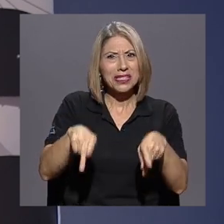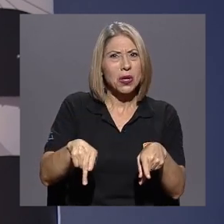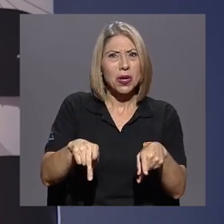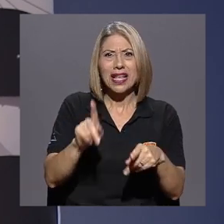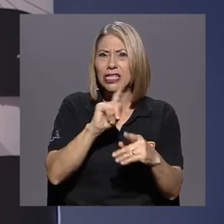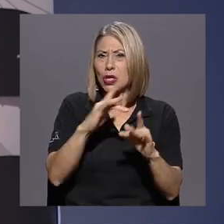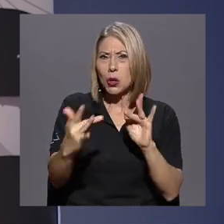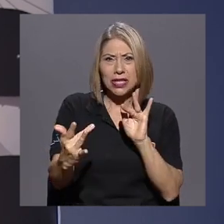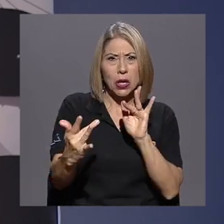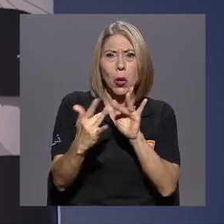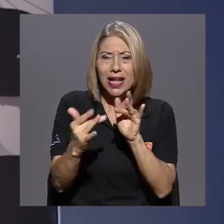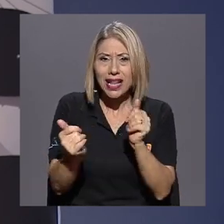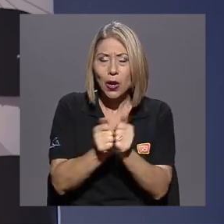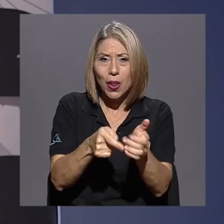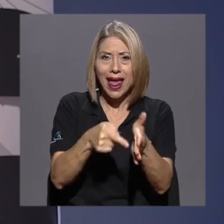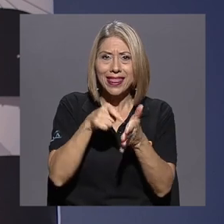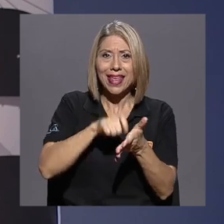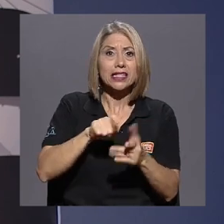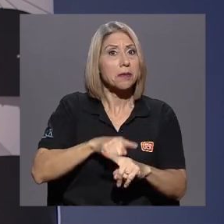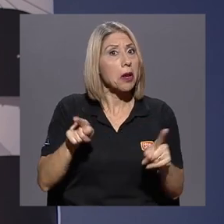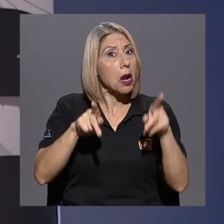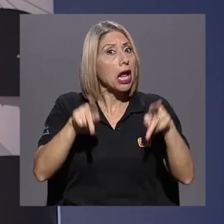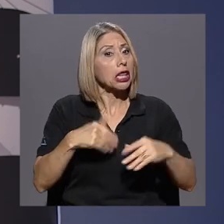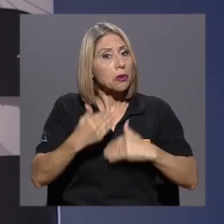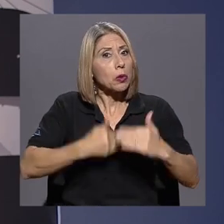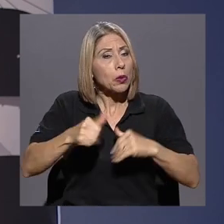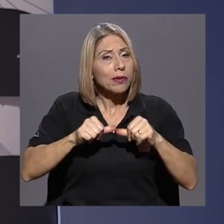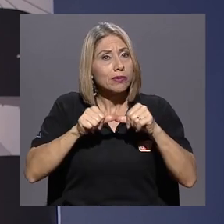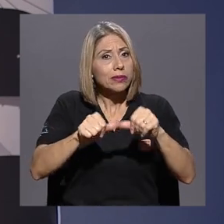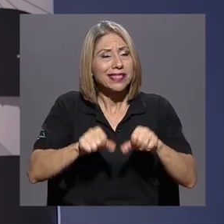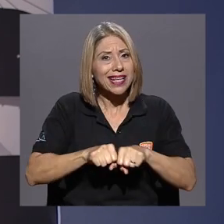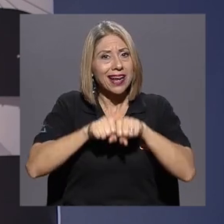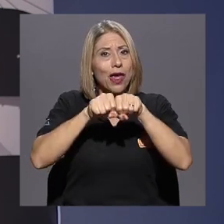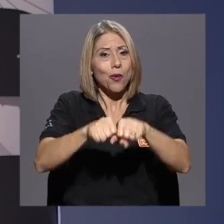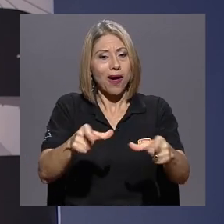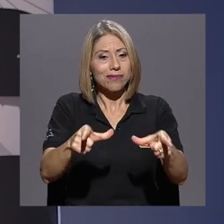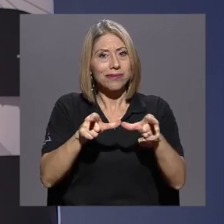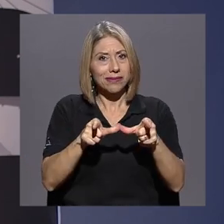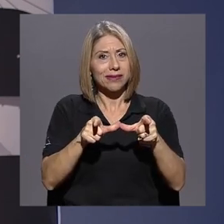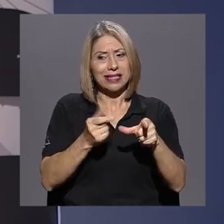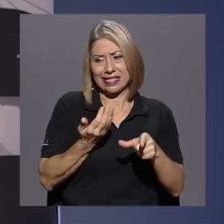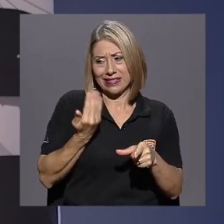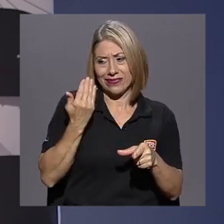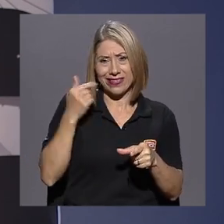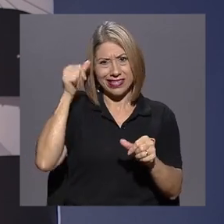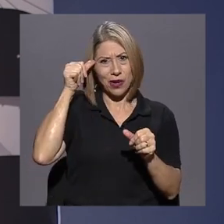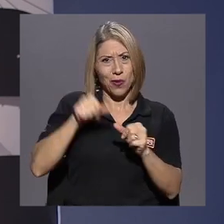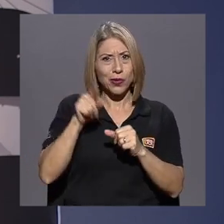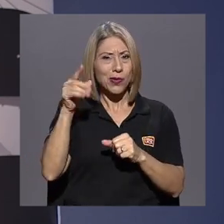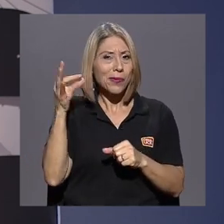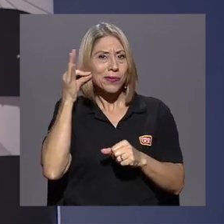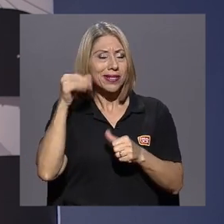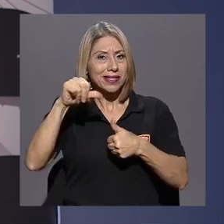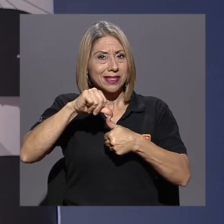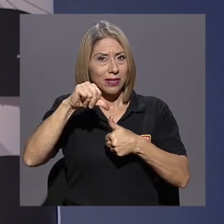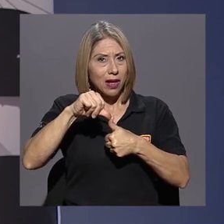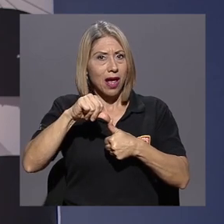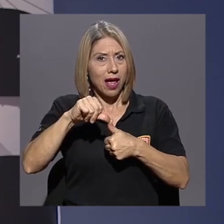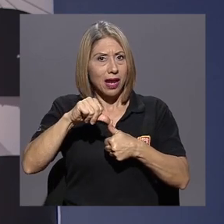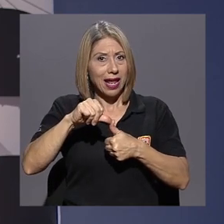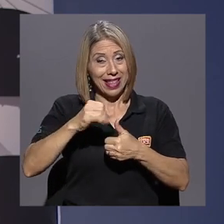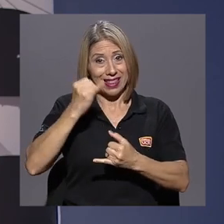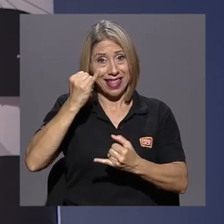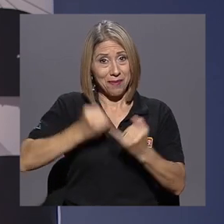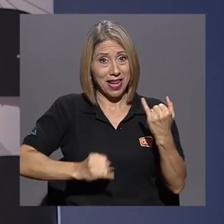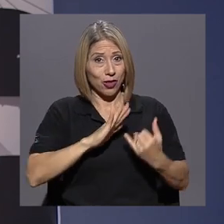tesis, pues ahí la gente se gradúa. Así es. Y muy recientemente recuerdo una muchacha de Centroamérica que